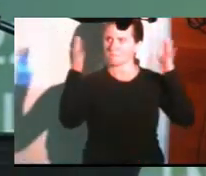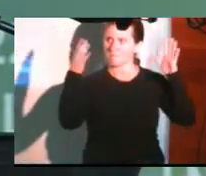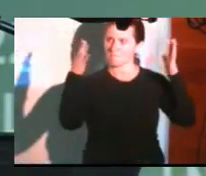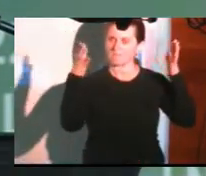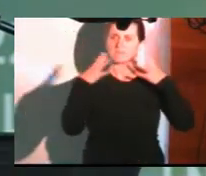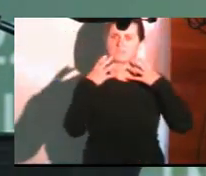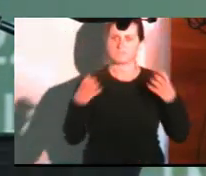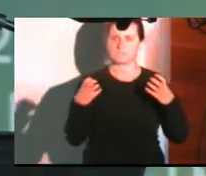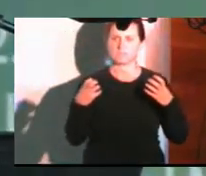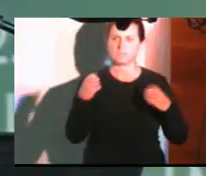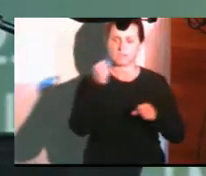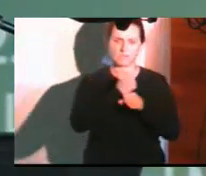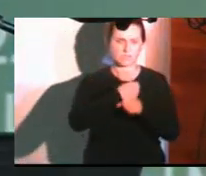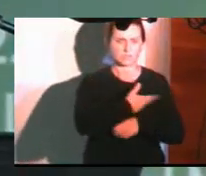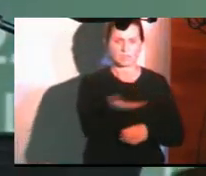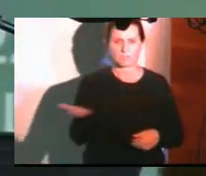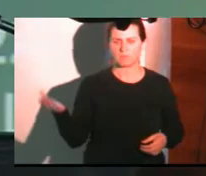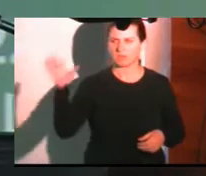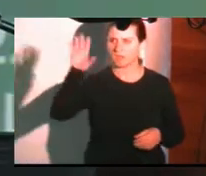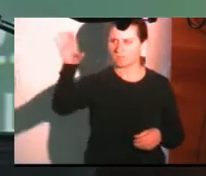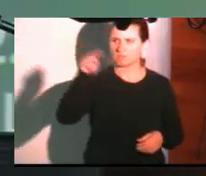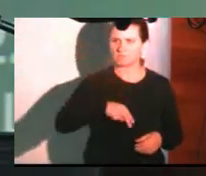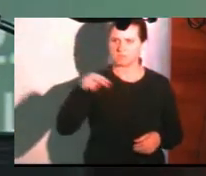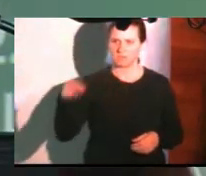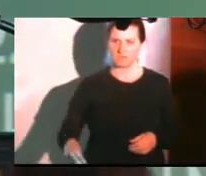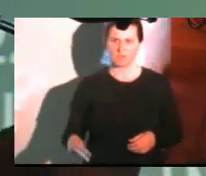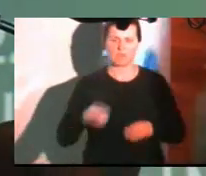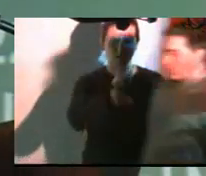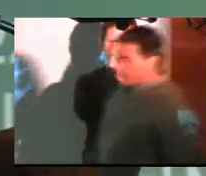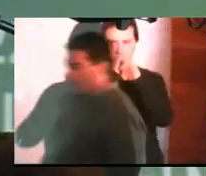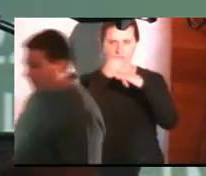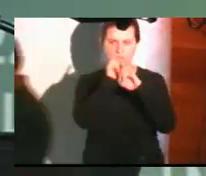Secretario de Gestión Pública de la provincia de Neuquén, ingeniero Rodolfo Esteban Lafayette.